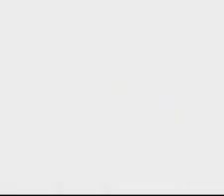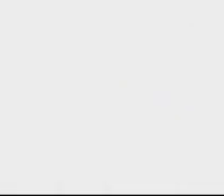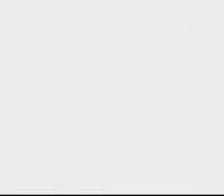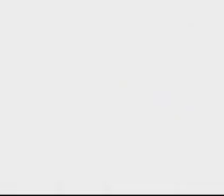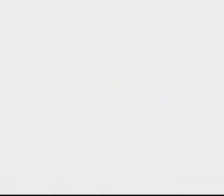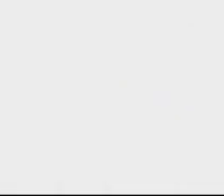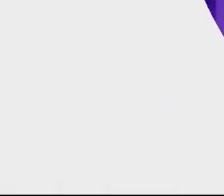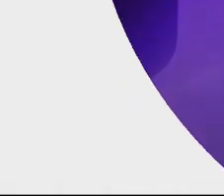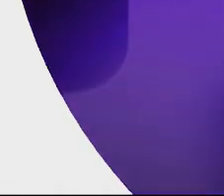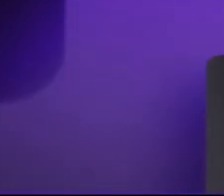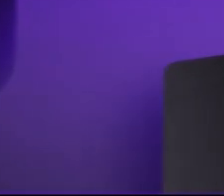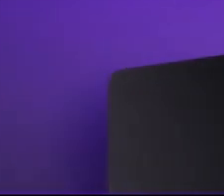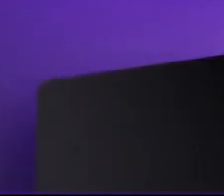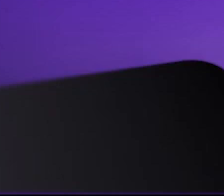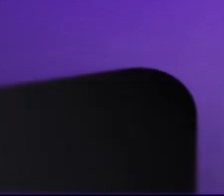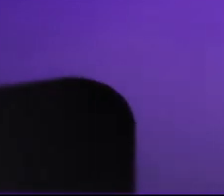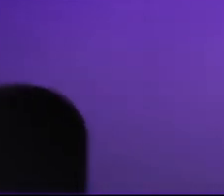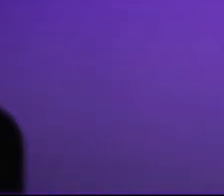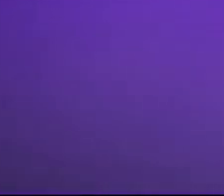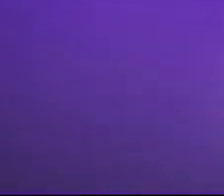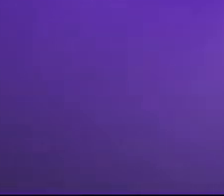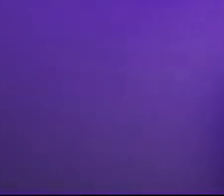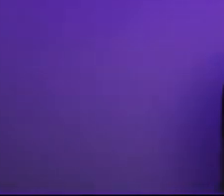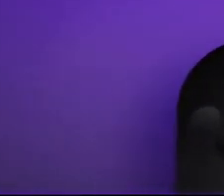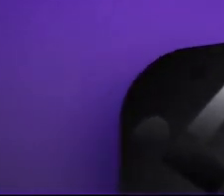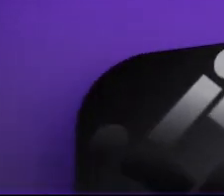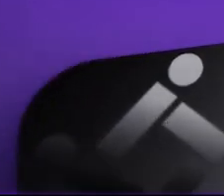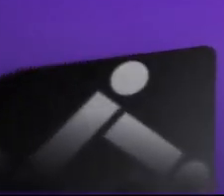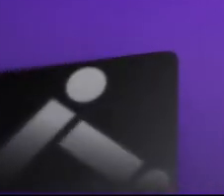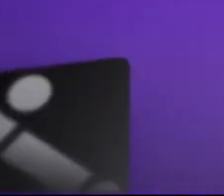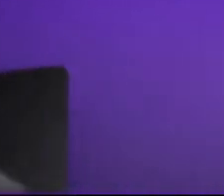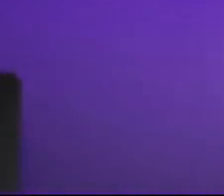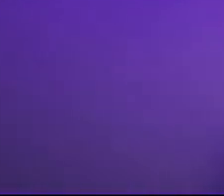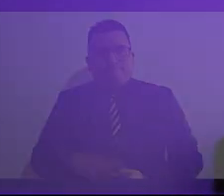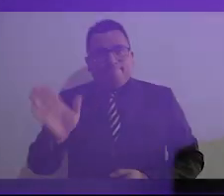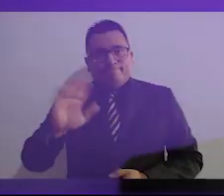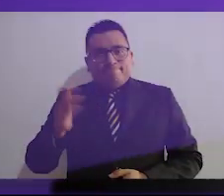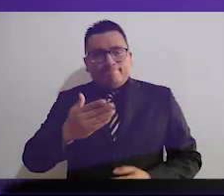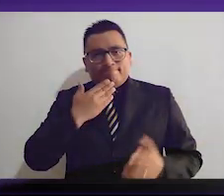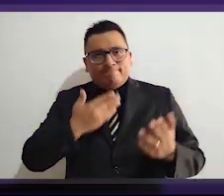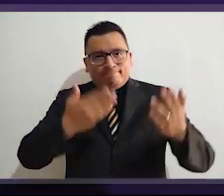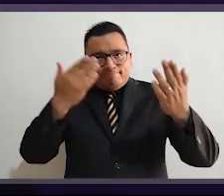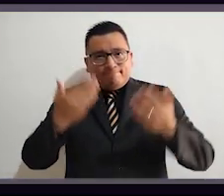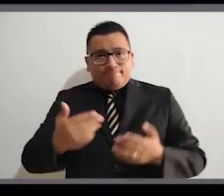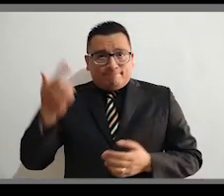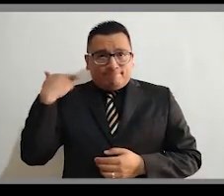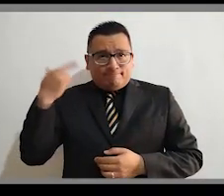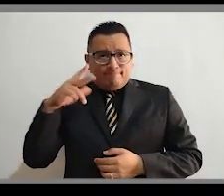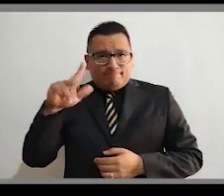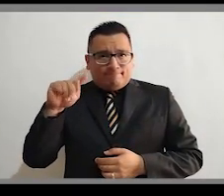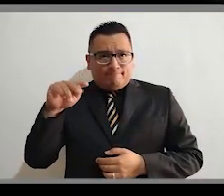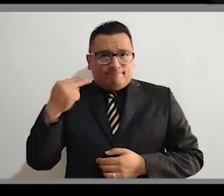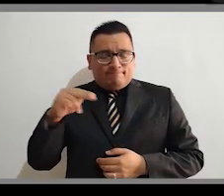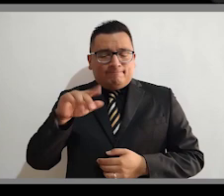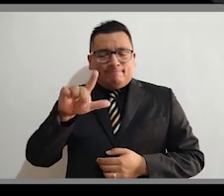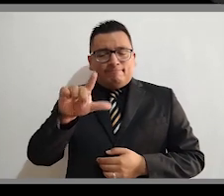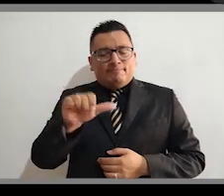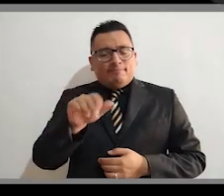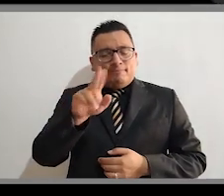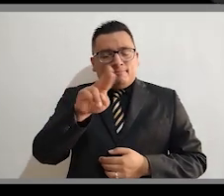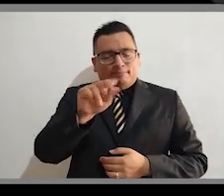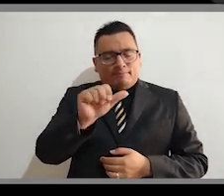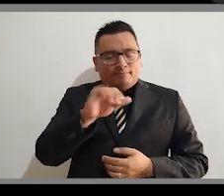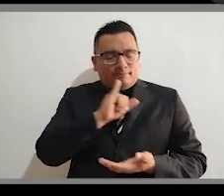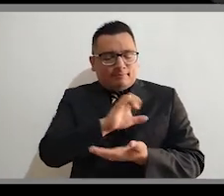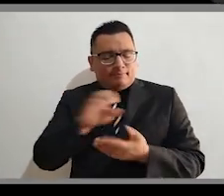Los temas democrático-electorales al alcance de la ciudadanía. Hola, ¿qué tal? Bienvenidos a su programa La Urna,